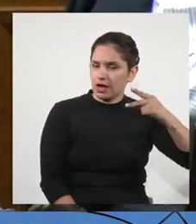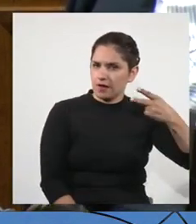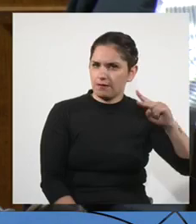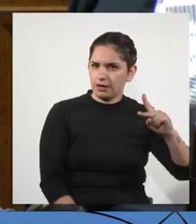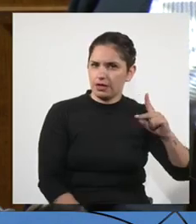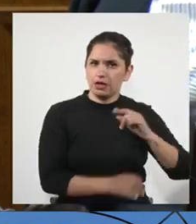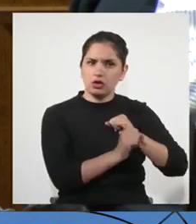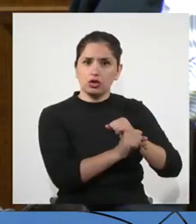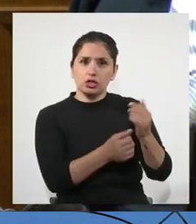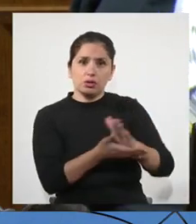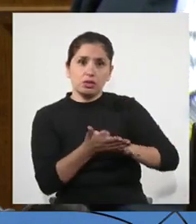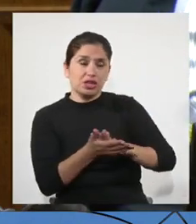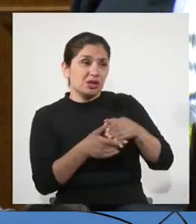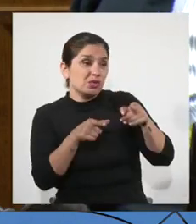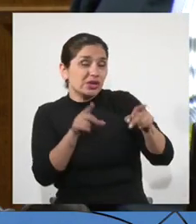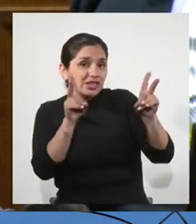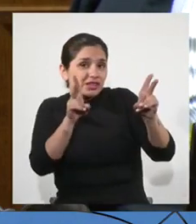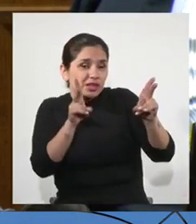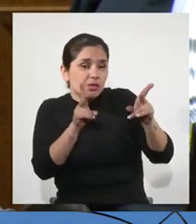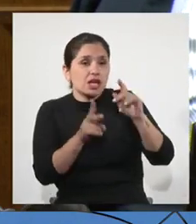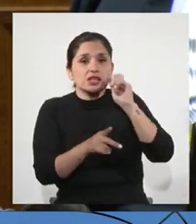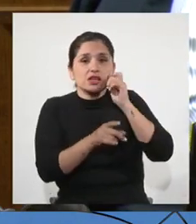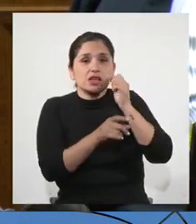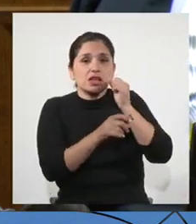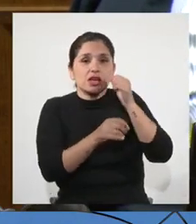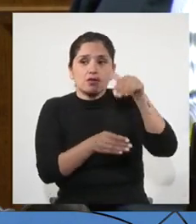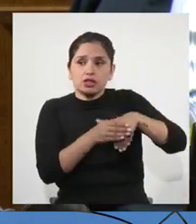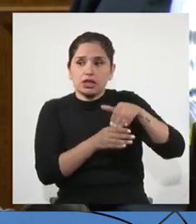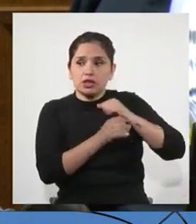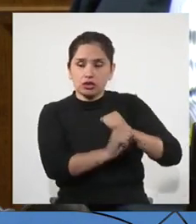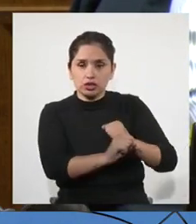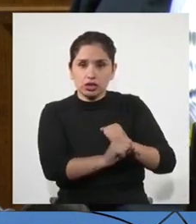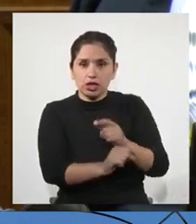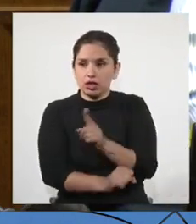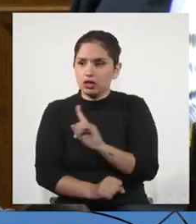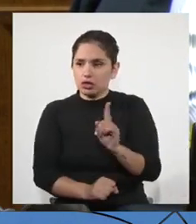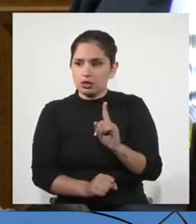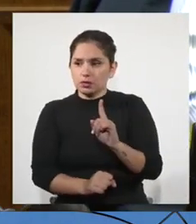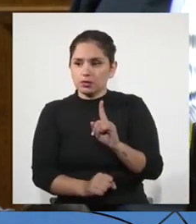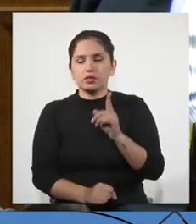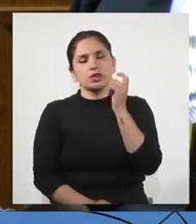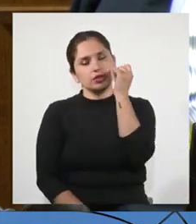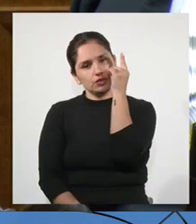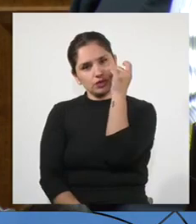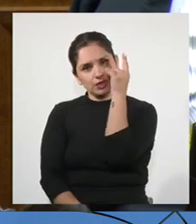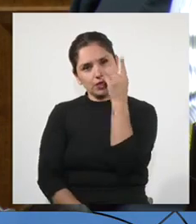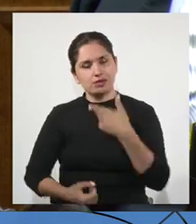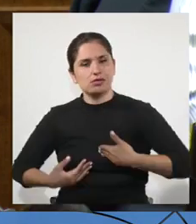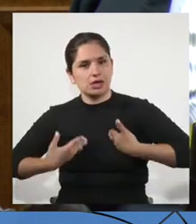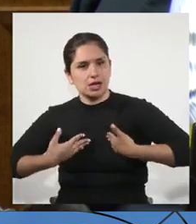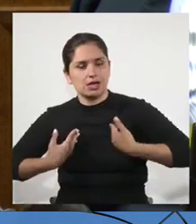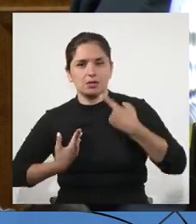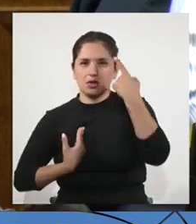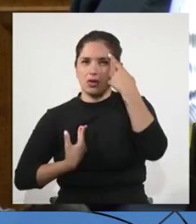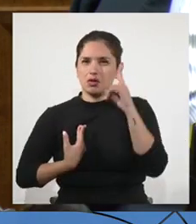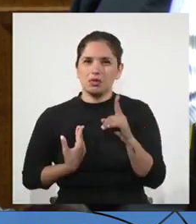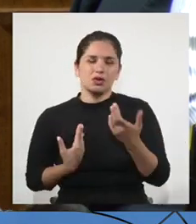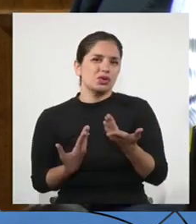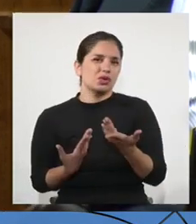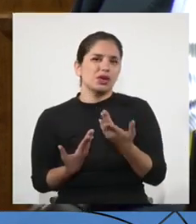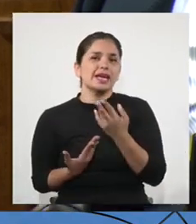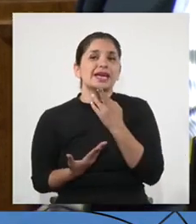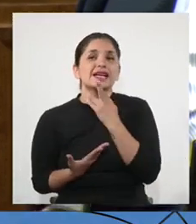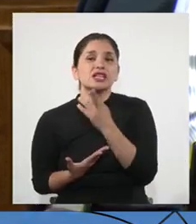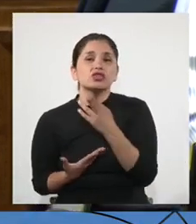variables como esta. ¿Se fija? Eso es lo que quiero tratar de explicarle. Entonces no es, yo entiendo el ánimo, pero no es, el efecto